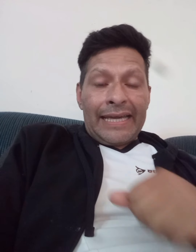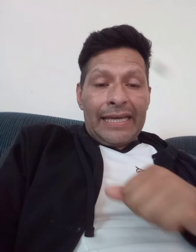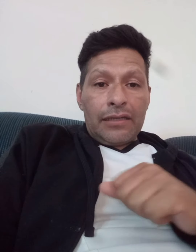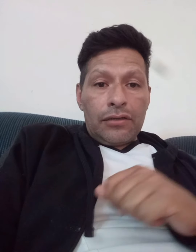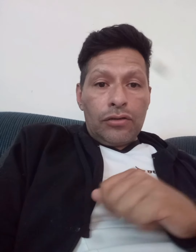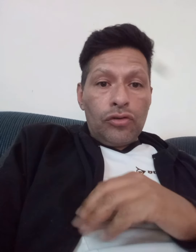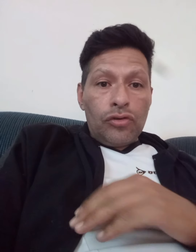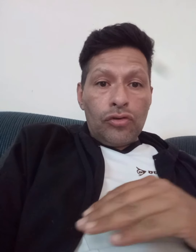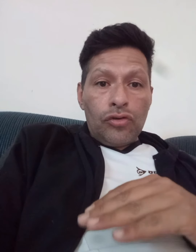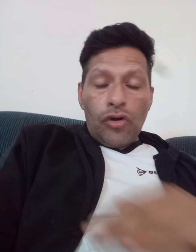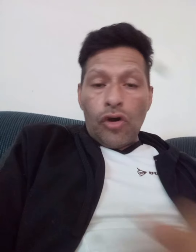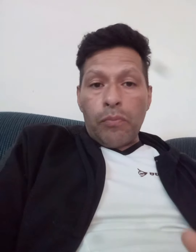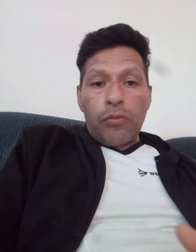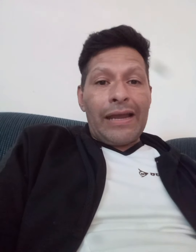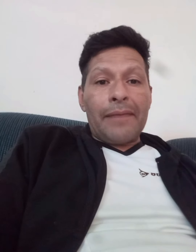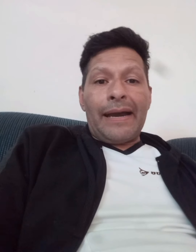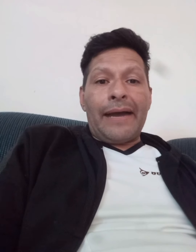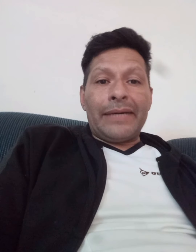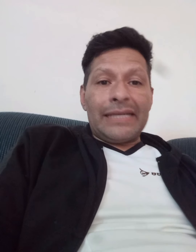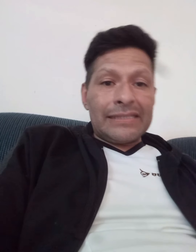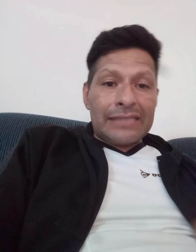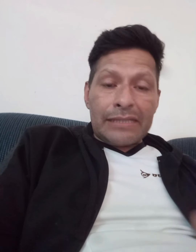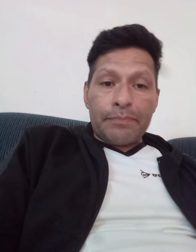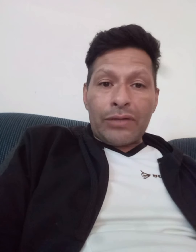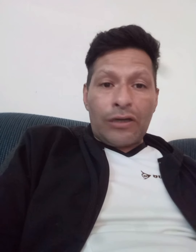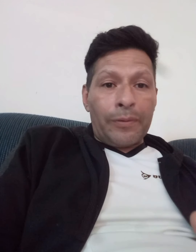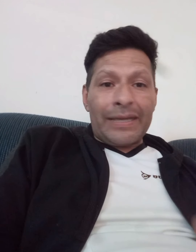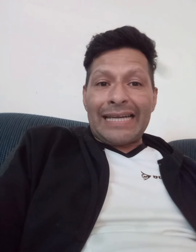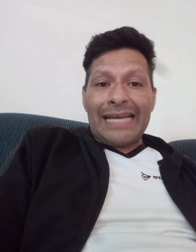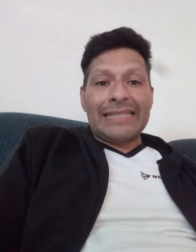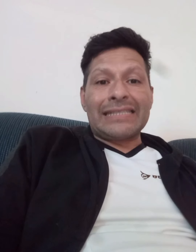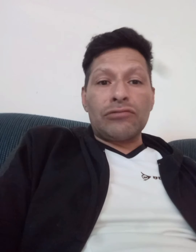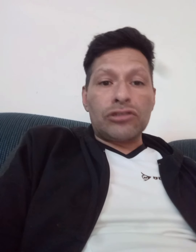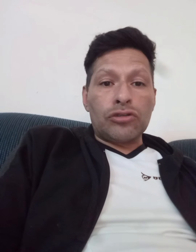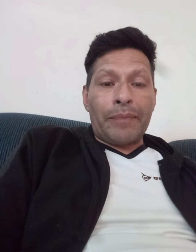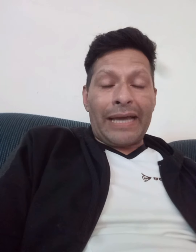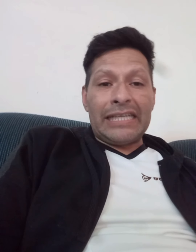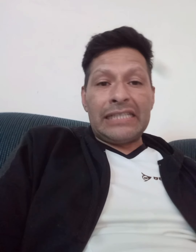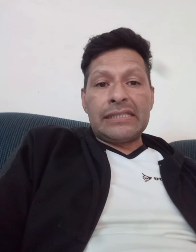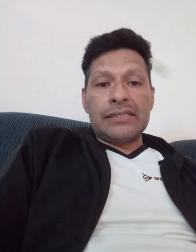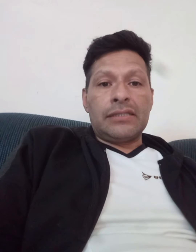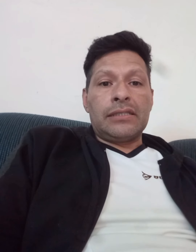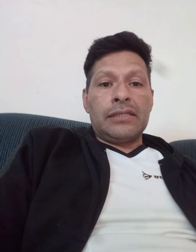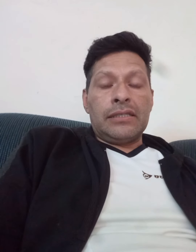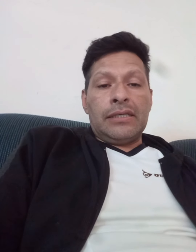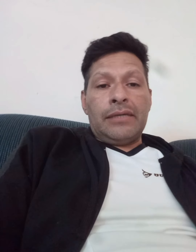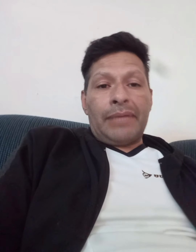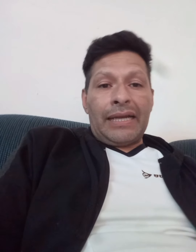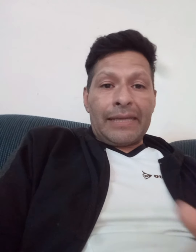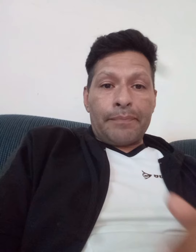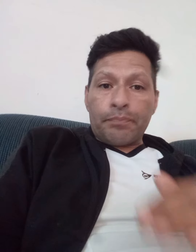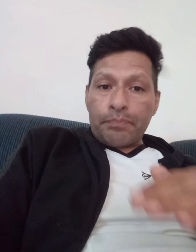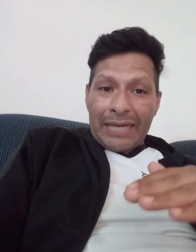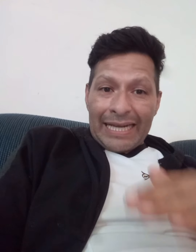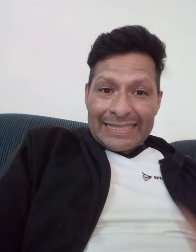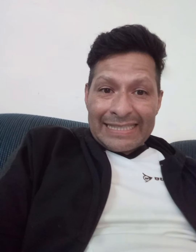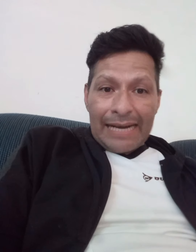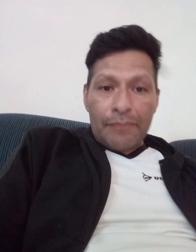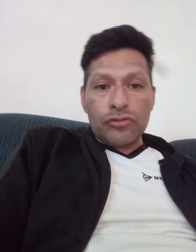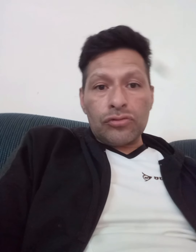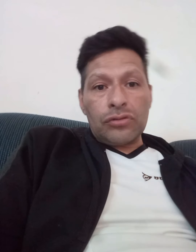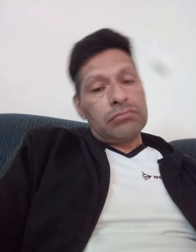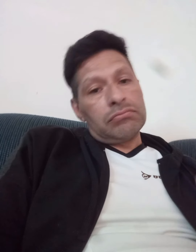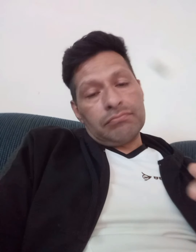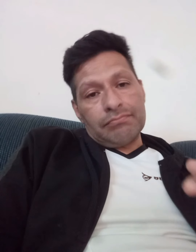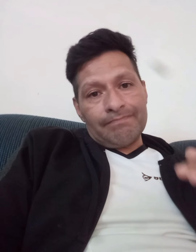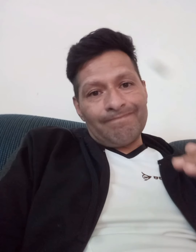Para que no vuelva a haber este tipo de gobernantes en nuestro país. Para que